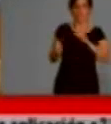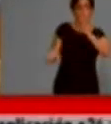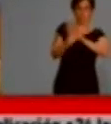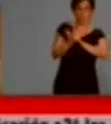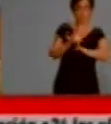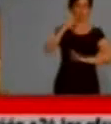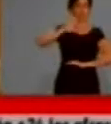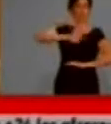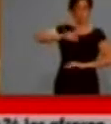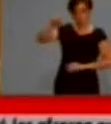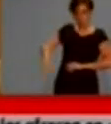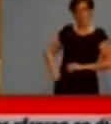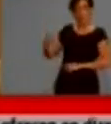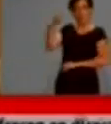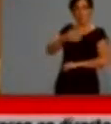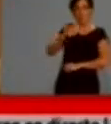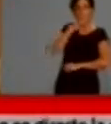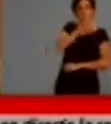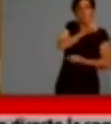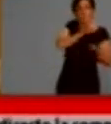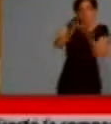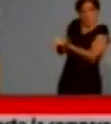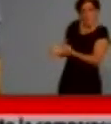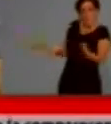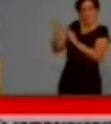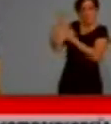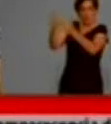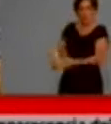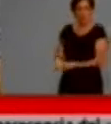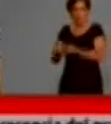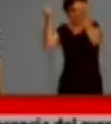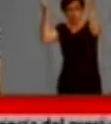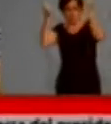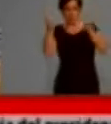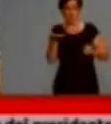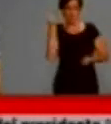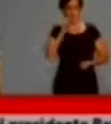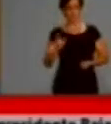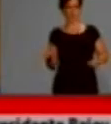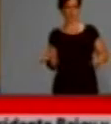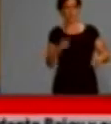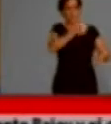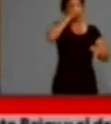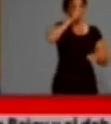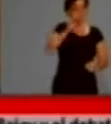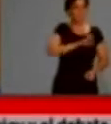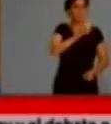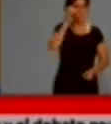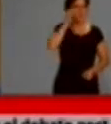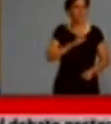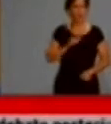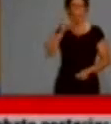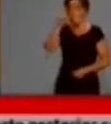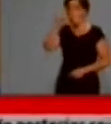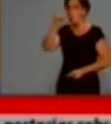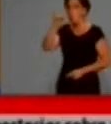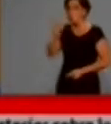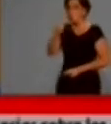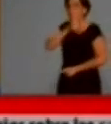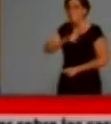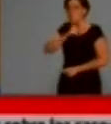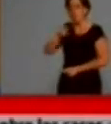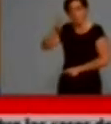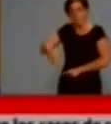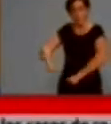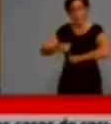el delincuente Bárcenas no existiría. ¿Recuerda usted, señor Rajoy, aquello de Luis, aguanta, sé